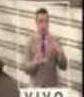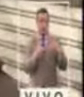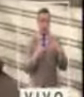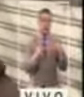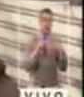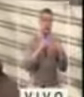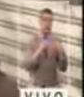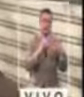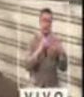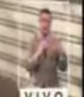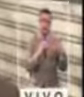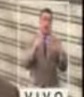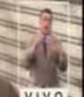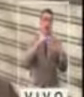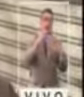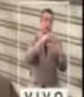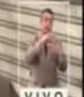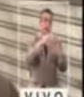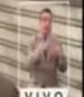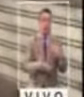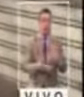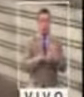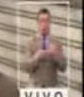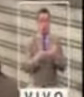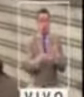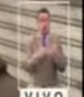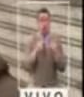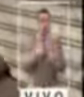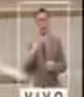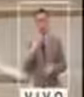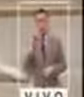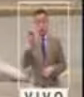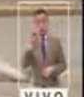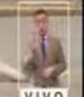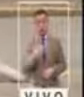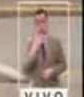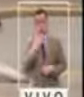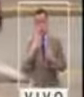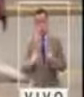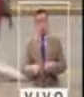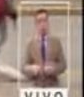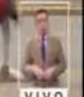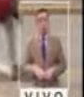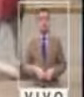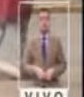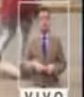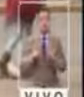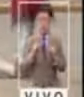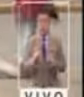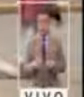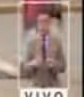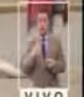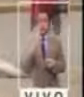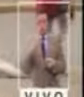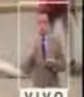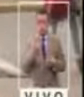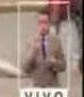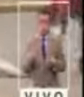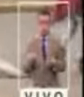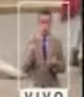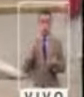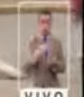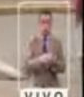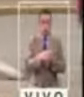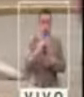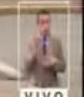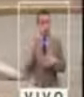C y así sucesivamente. En el ISAPRE también debería ser igual. Debería de venir